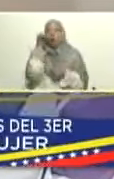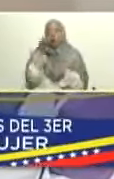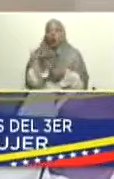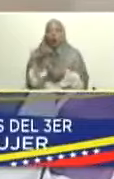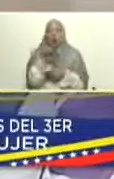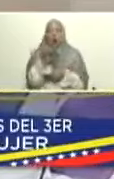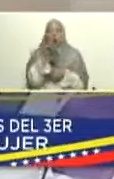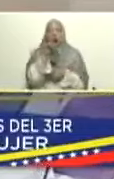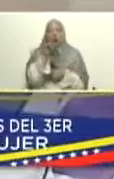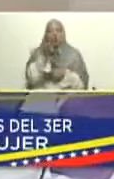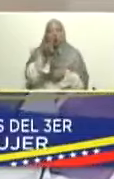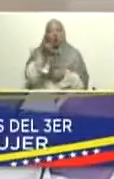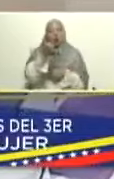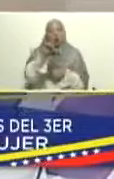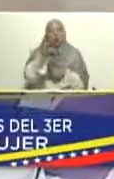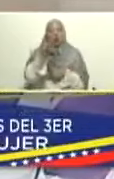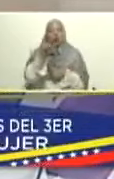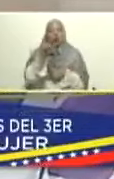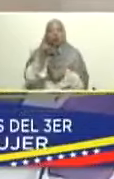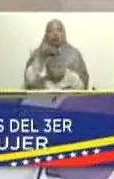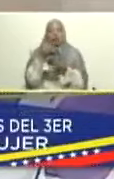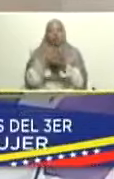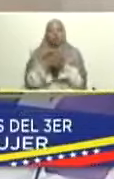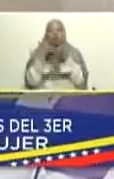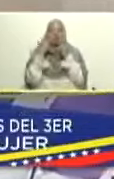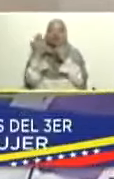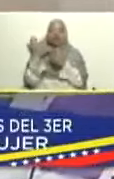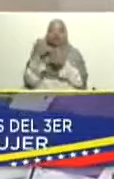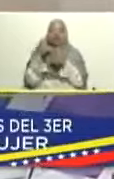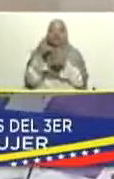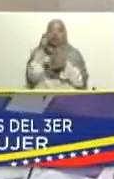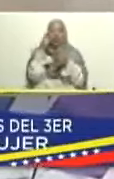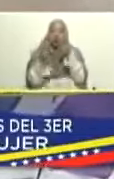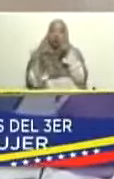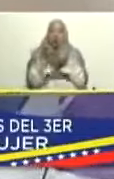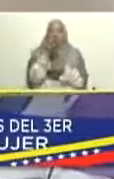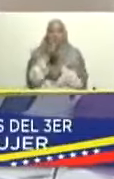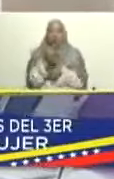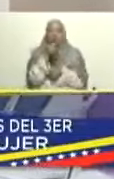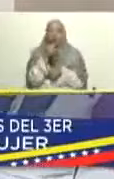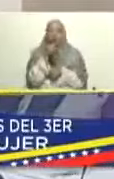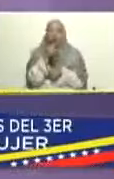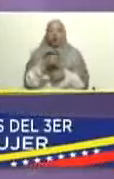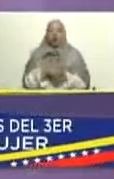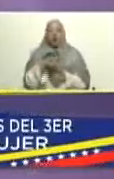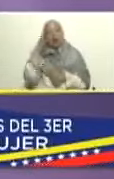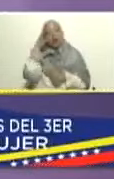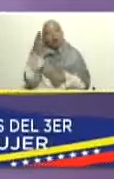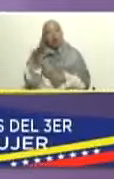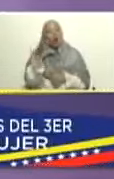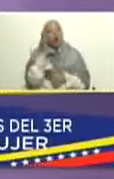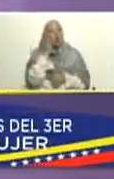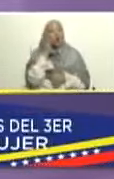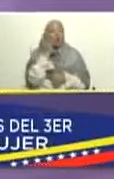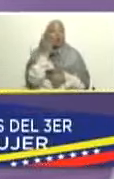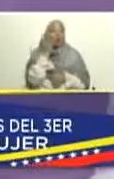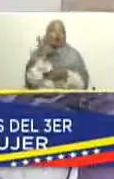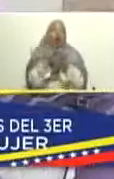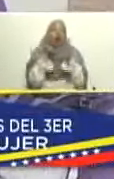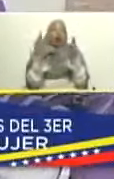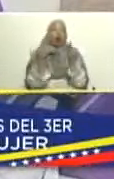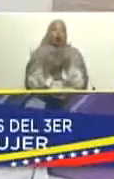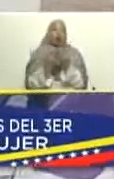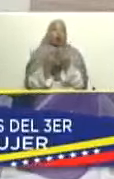y Juliana me quedo con Juliana. Qué bueno. ¿Ah? Bueno, gracias, Juliana. De nada, saludo a tu mamá, sí, y a la familia.